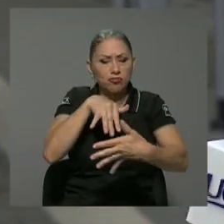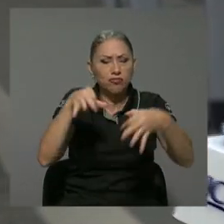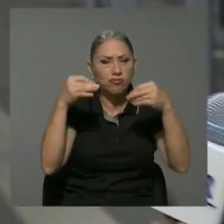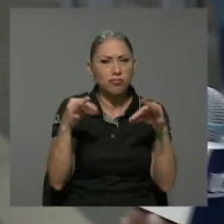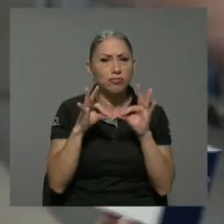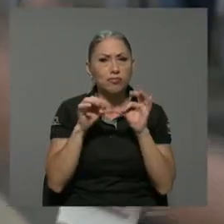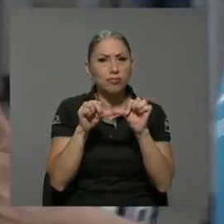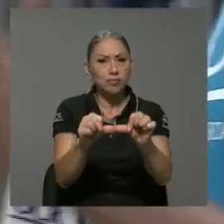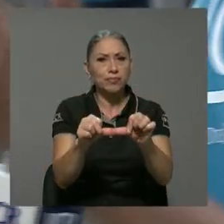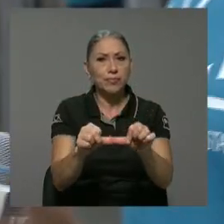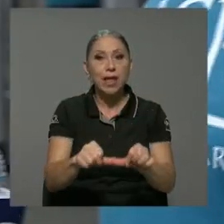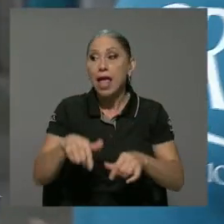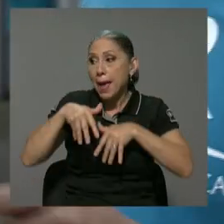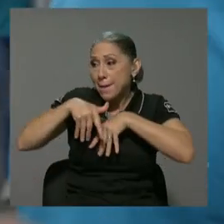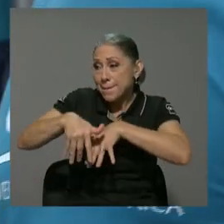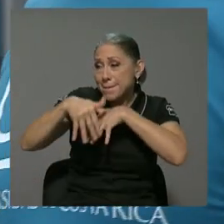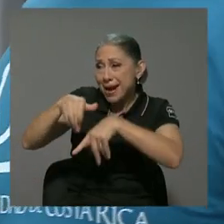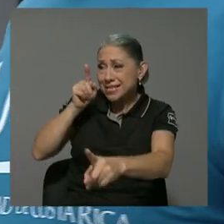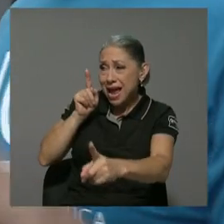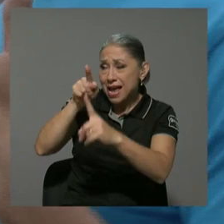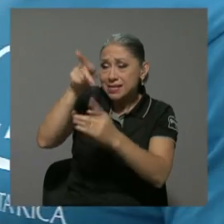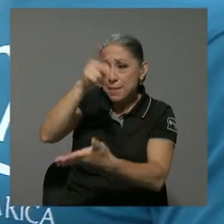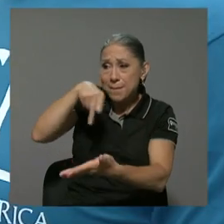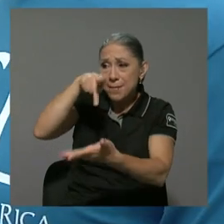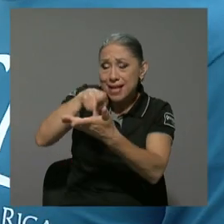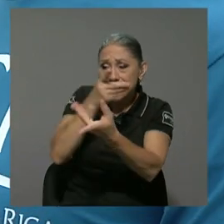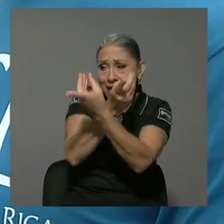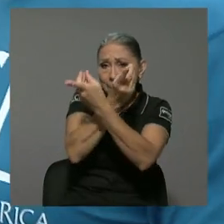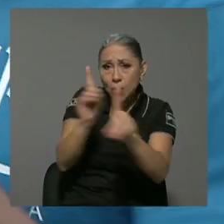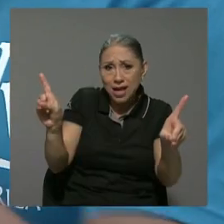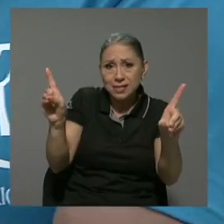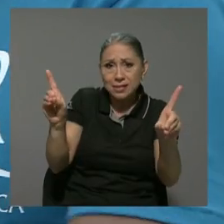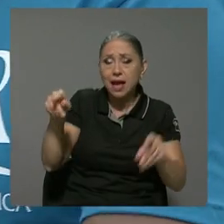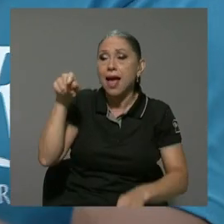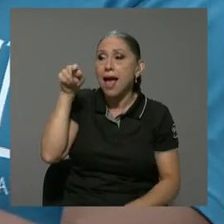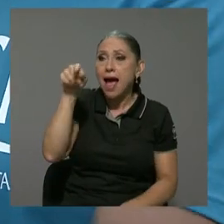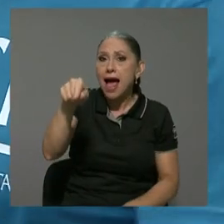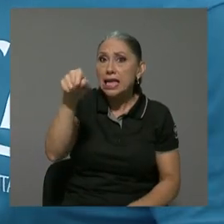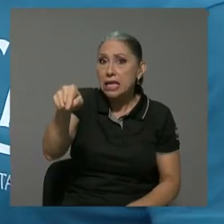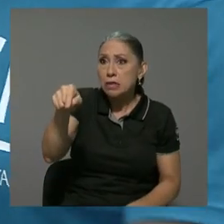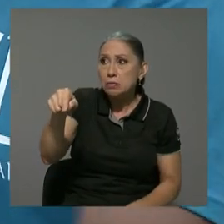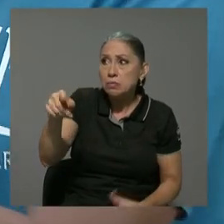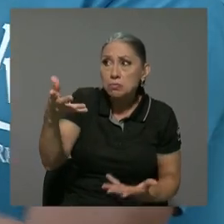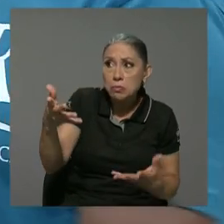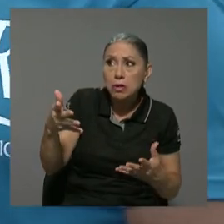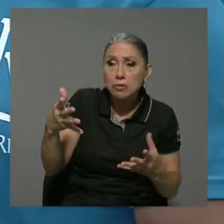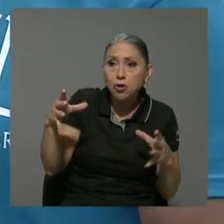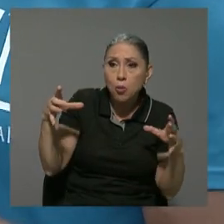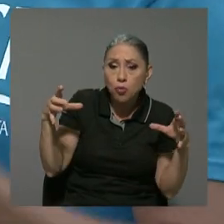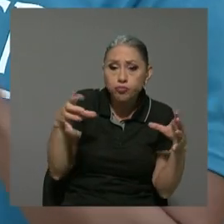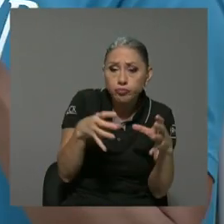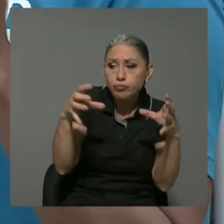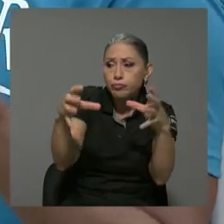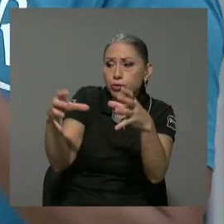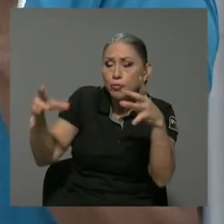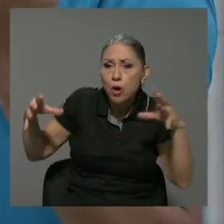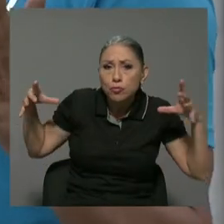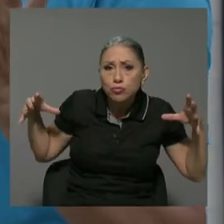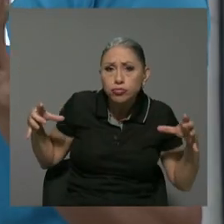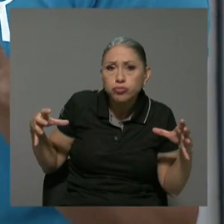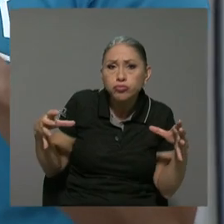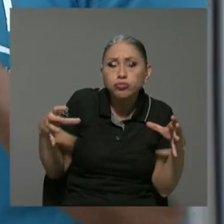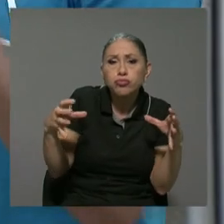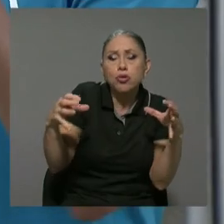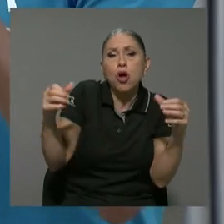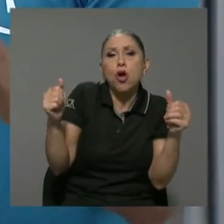la marcha va hasta la Plaza de la Democracia, en donde piensan, imagino, congregarse con otras, con las